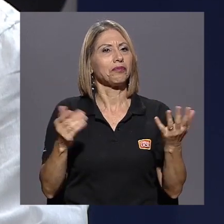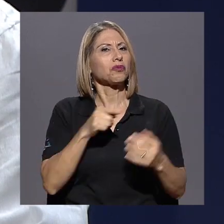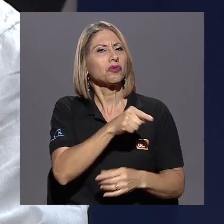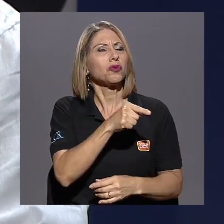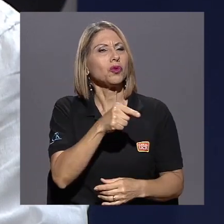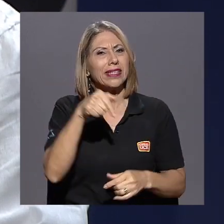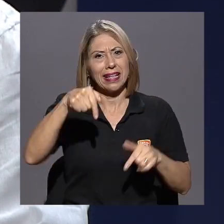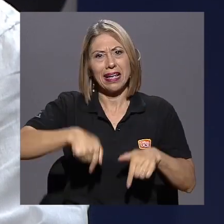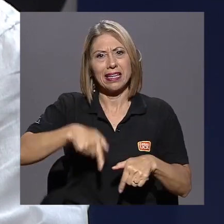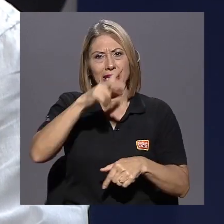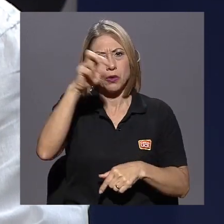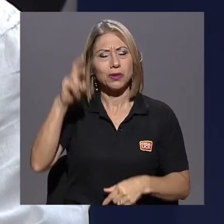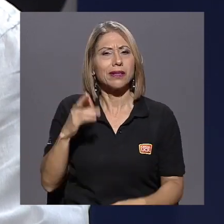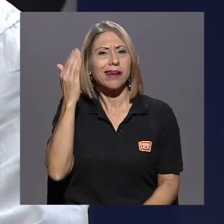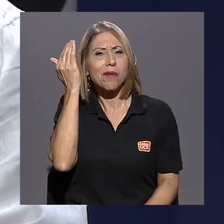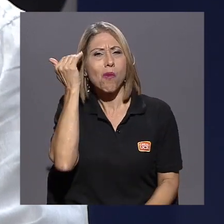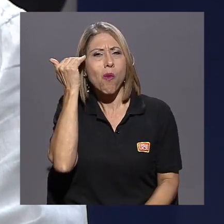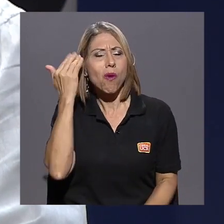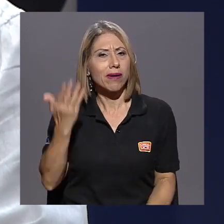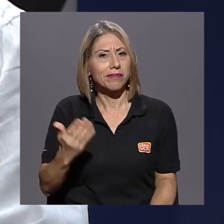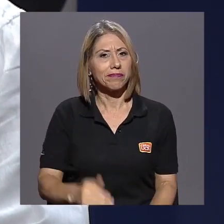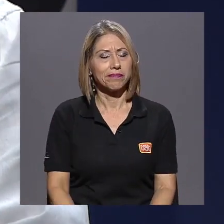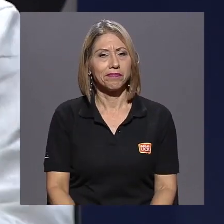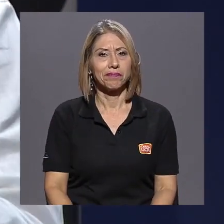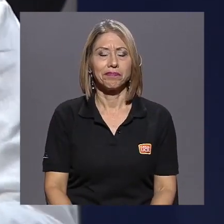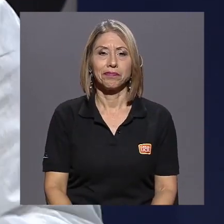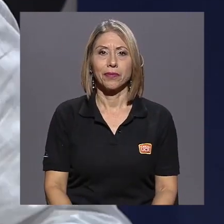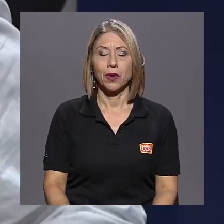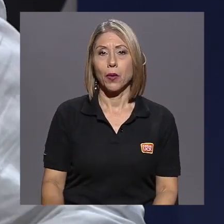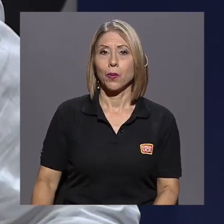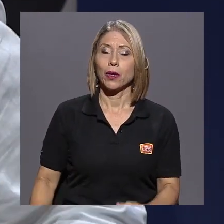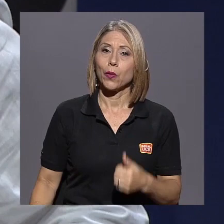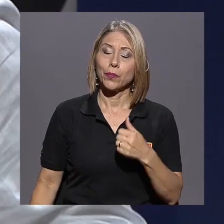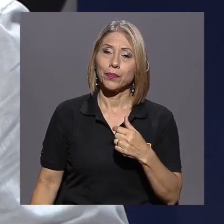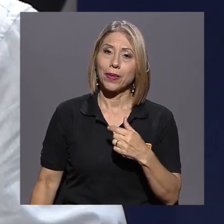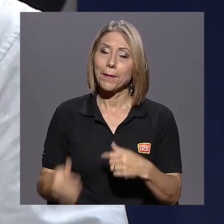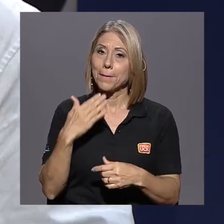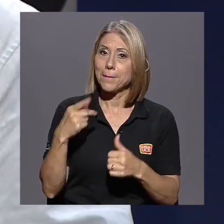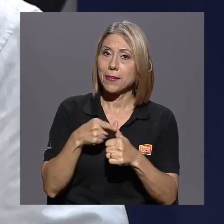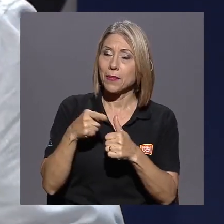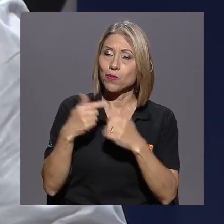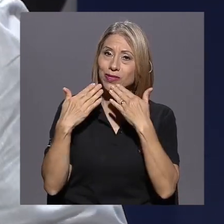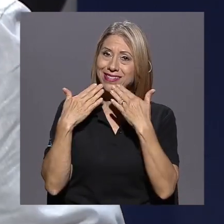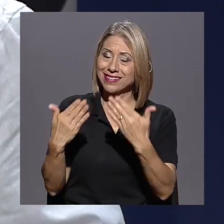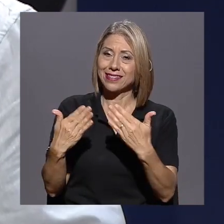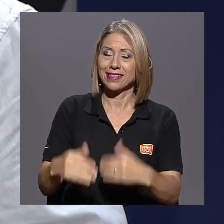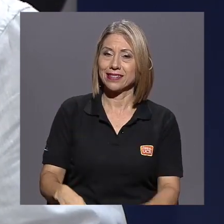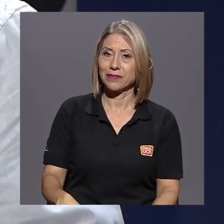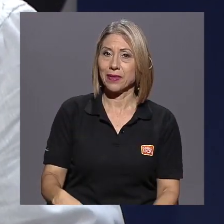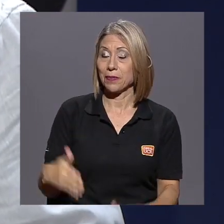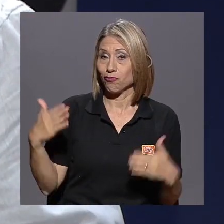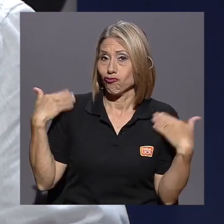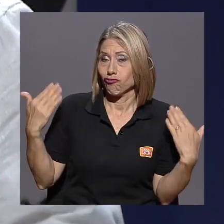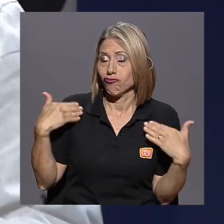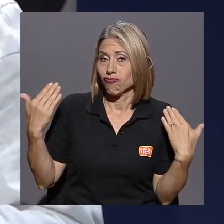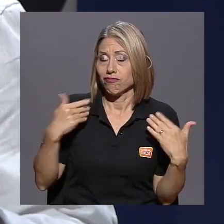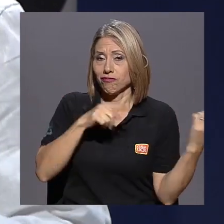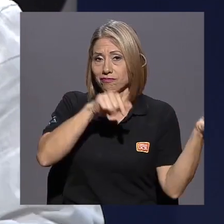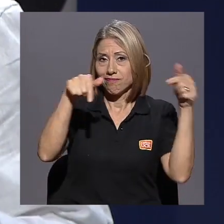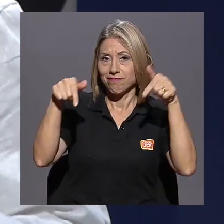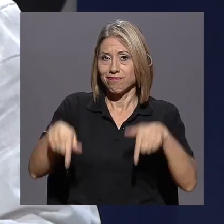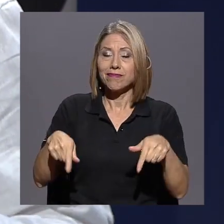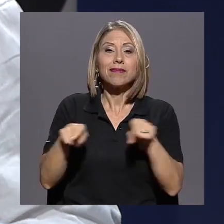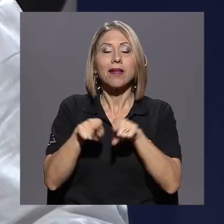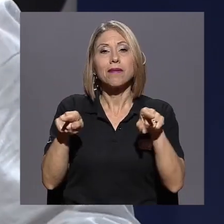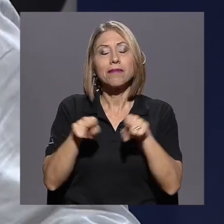la naturaleza de su visita acá bueno primero muchas gracias me siento muy feliz al estar aquí también es